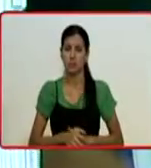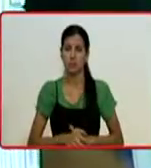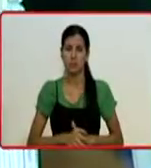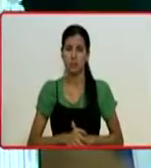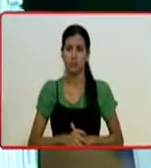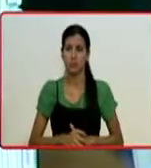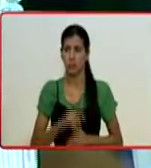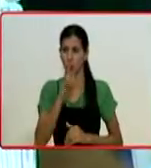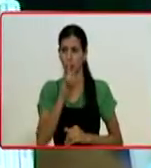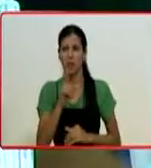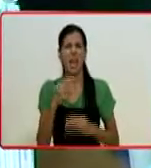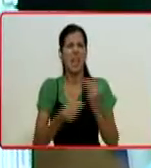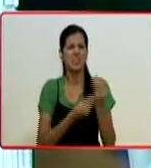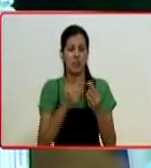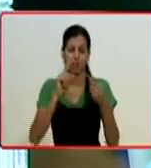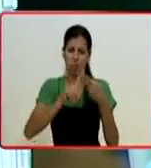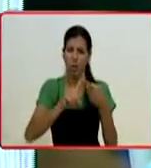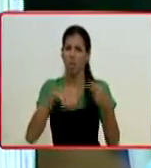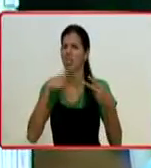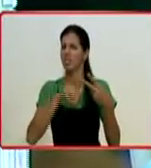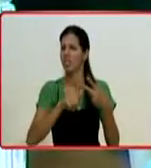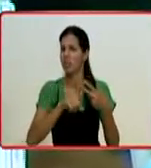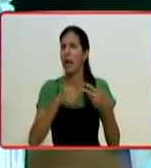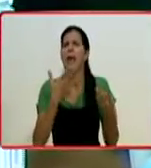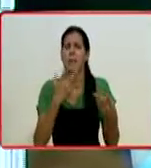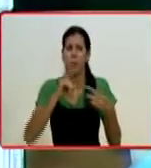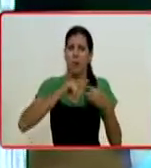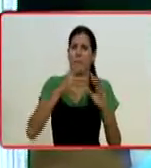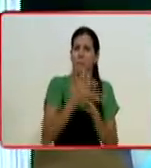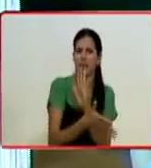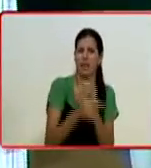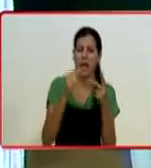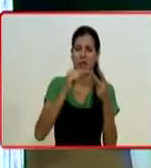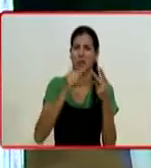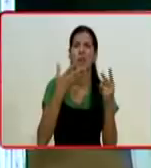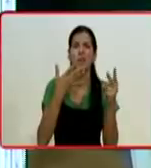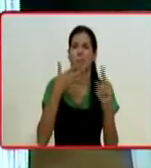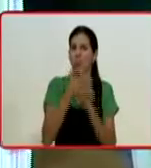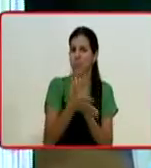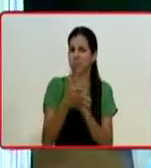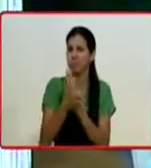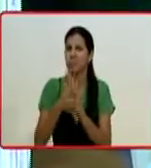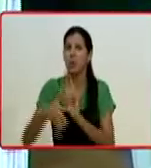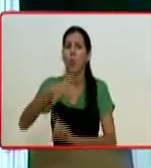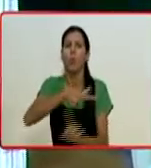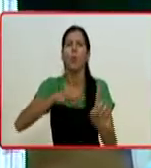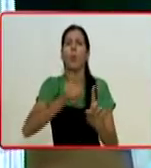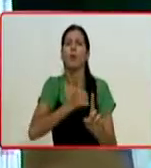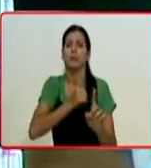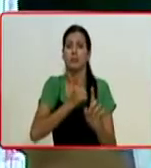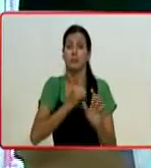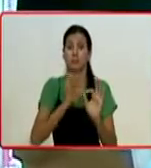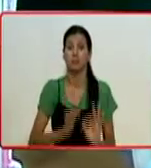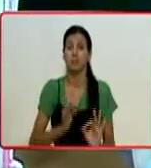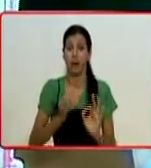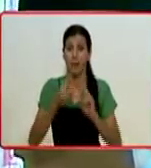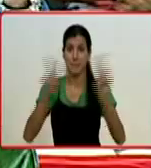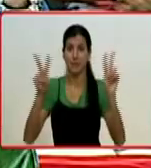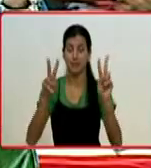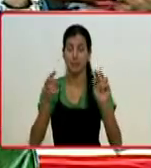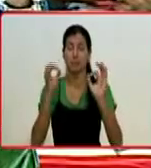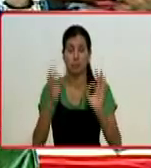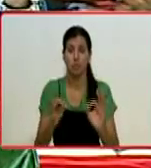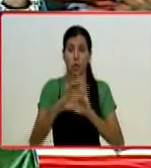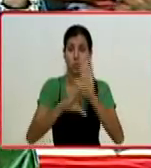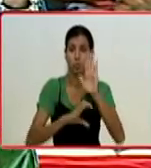Escenario 1, ¿qué hacer? Escenario 2, ¿qué hacer? Y en todos garantizamos la paz, la tranquilidad, la constitución, la